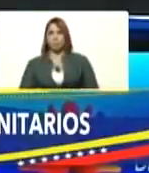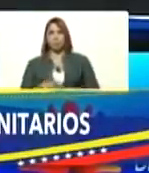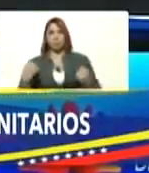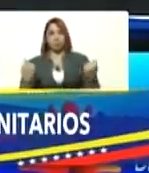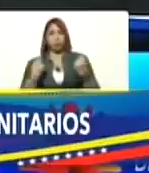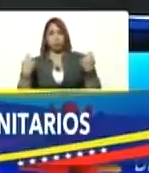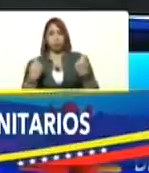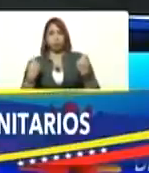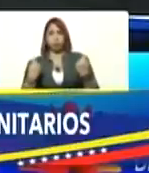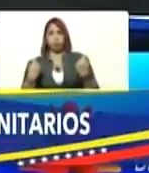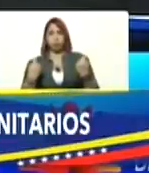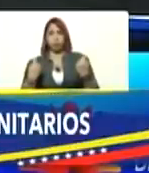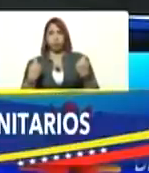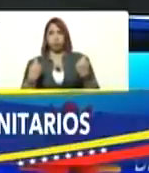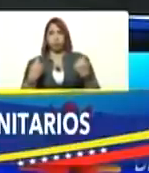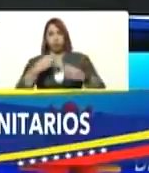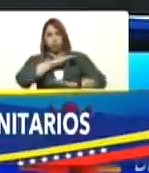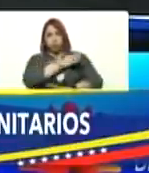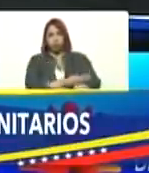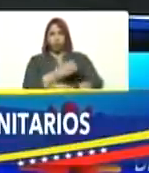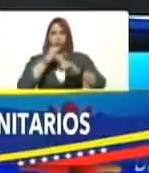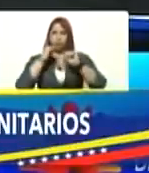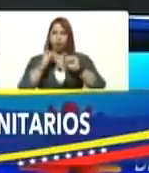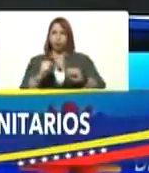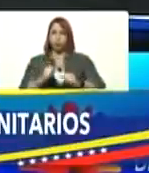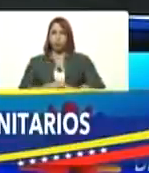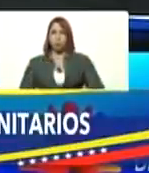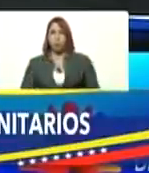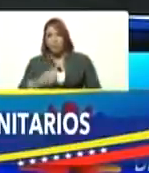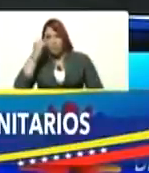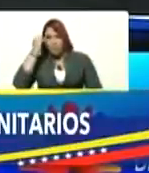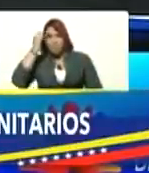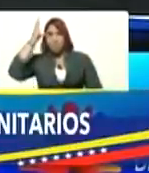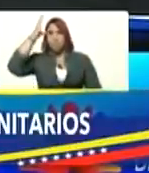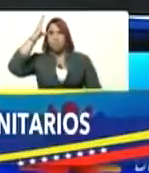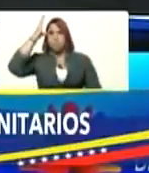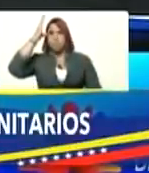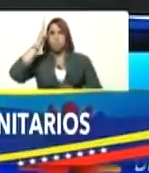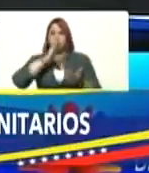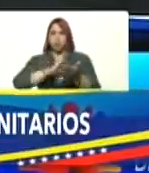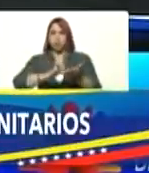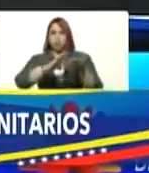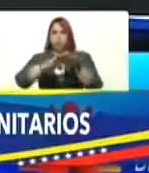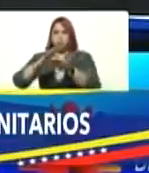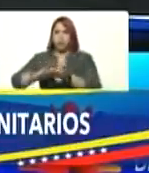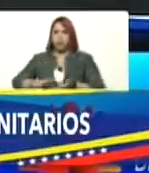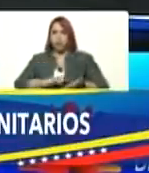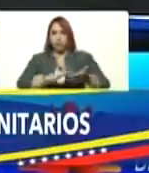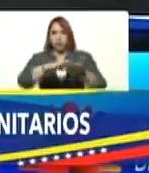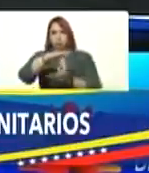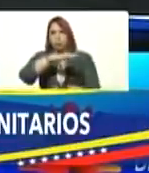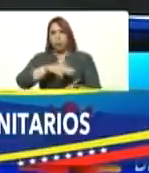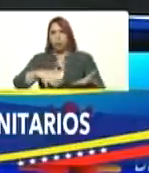popular poderoso en el sentido de su capacidad de solución de problemas,